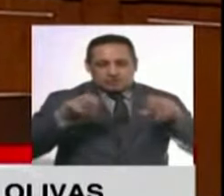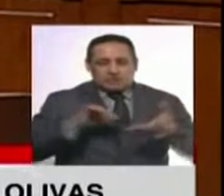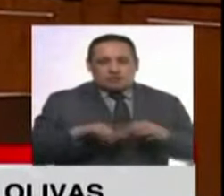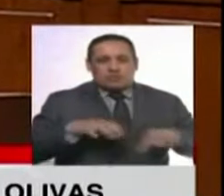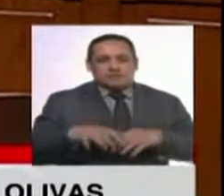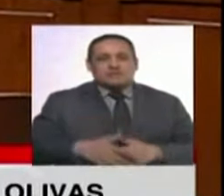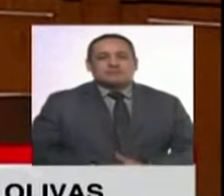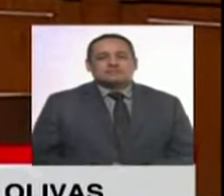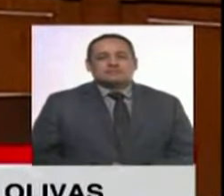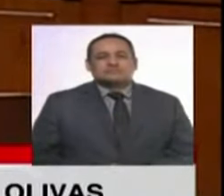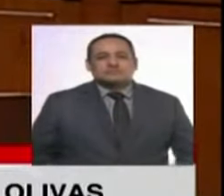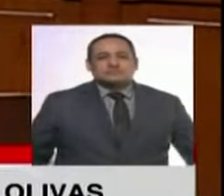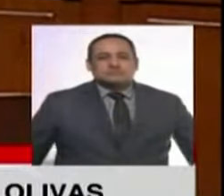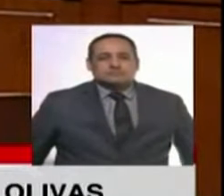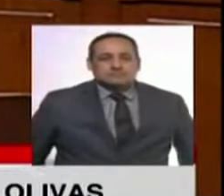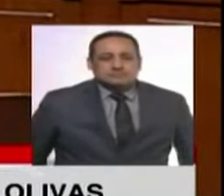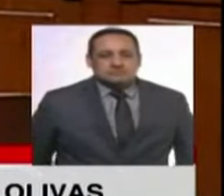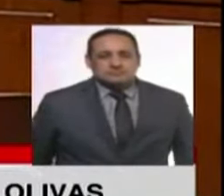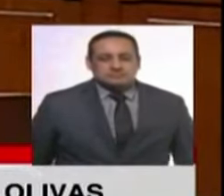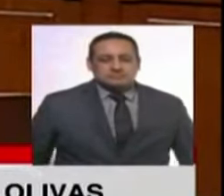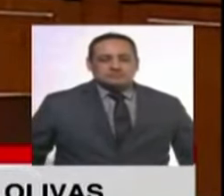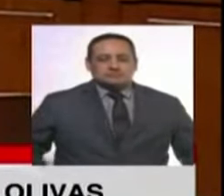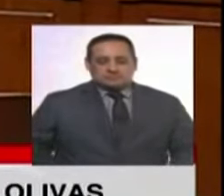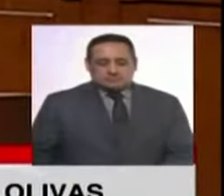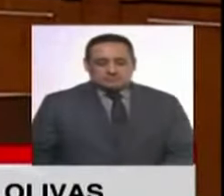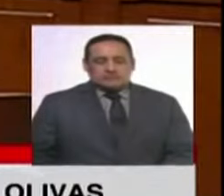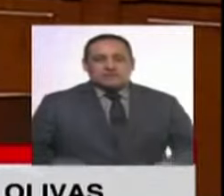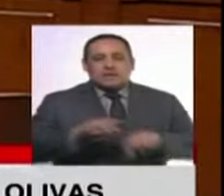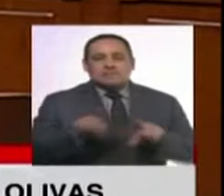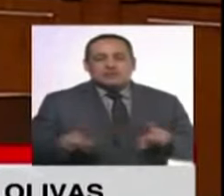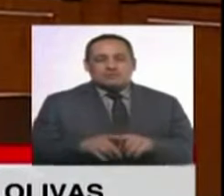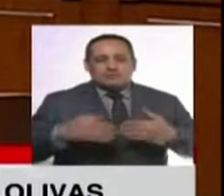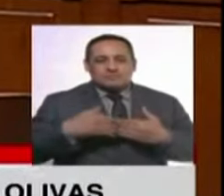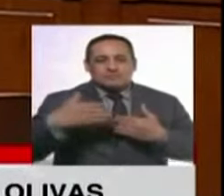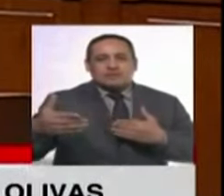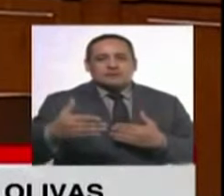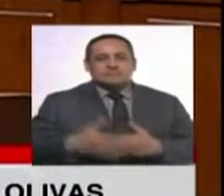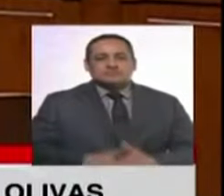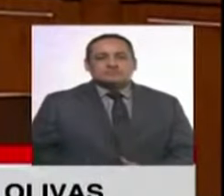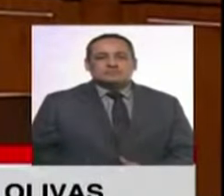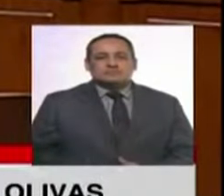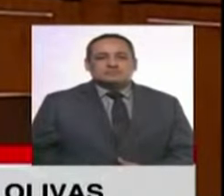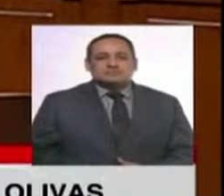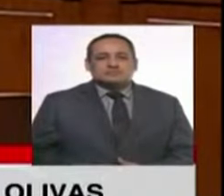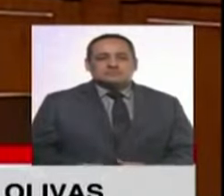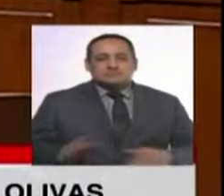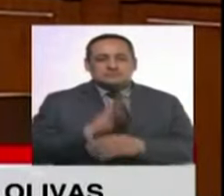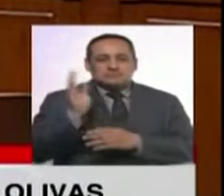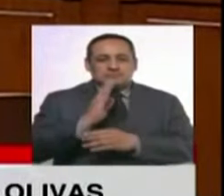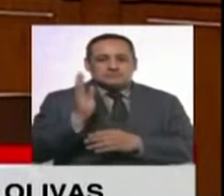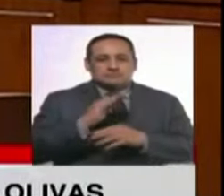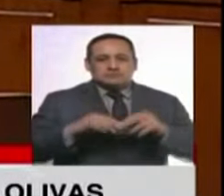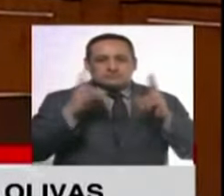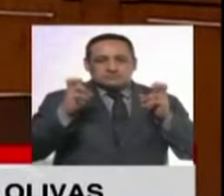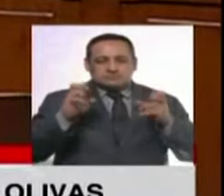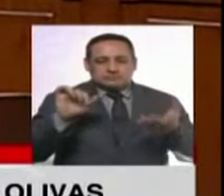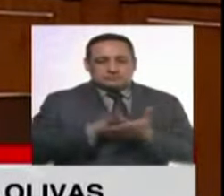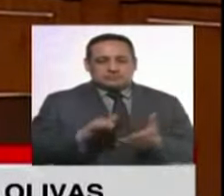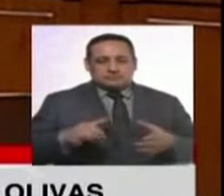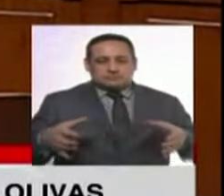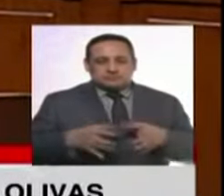que voy a realizar con relación a la ampliación de del estado de emergencia y que